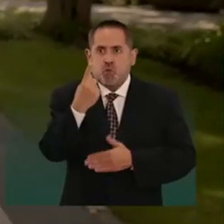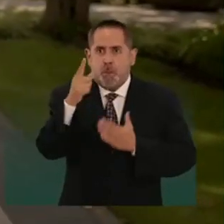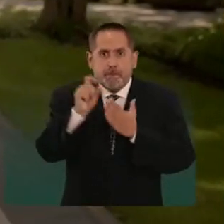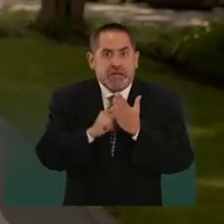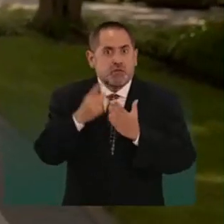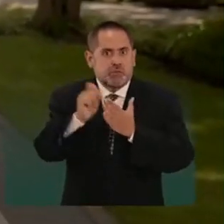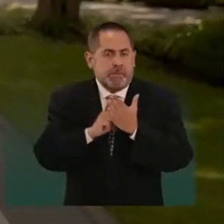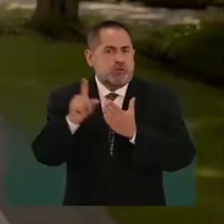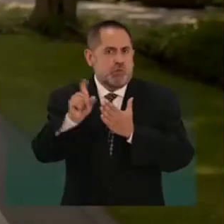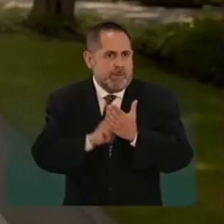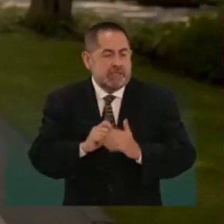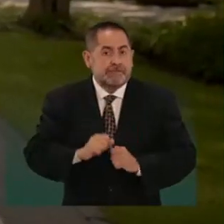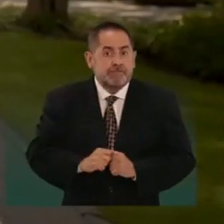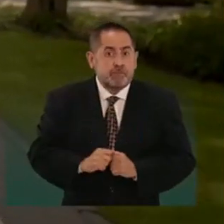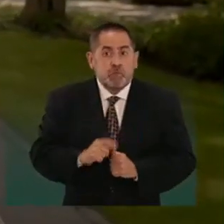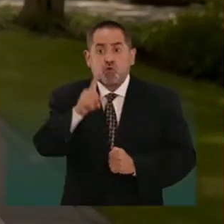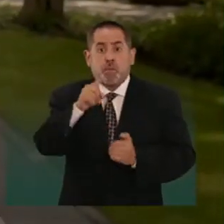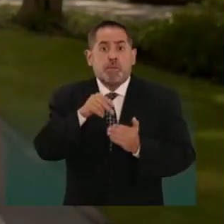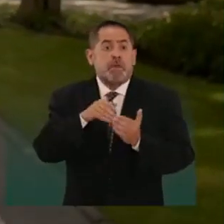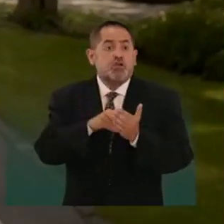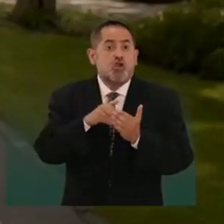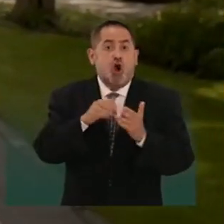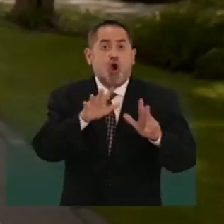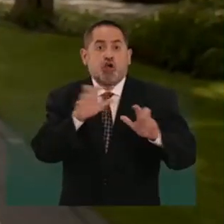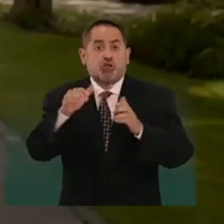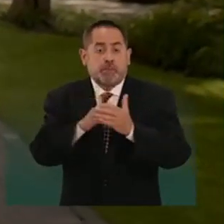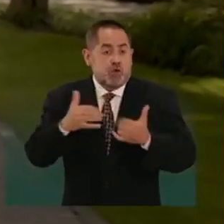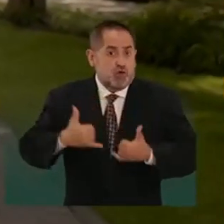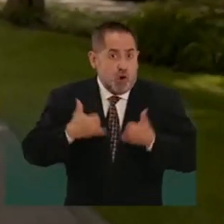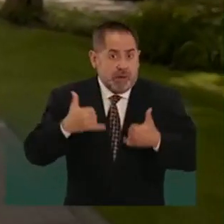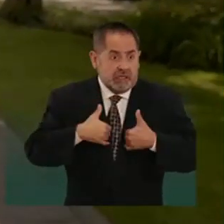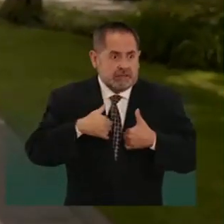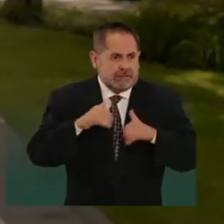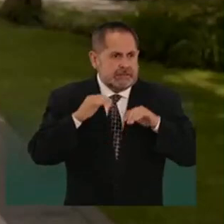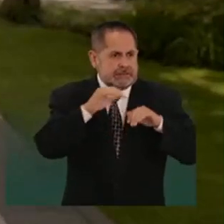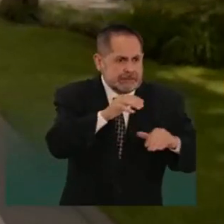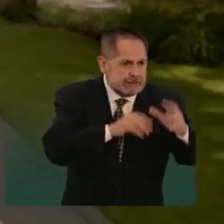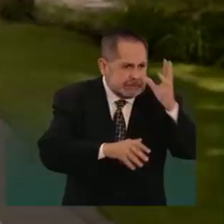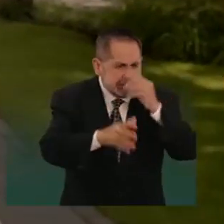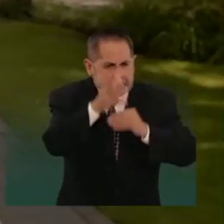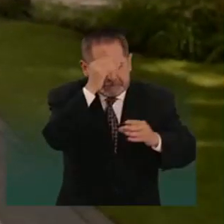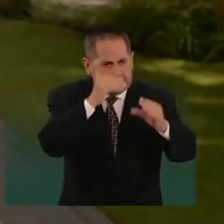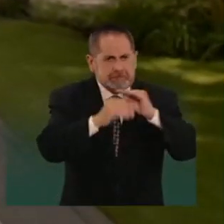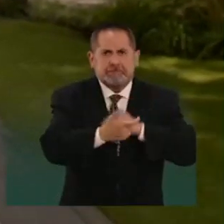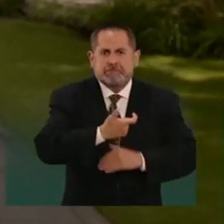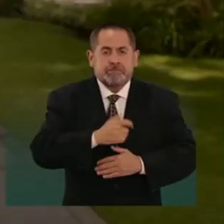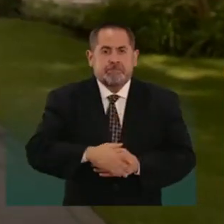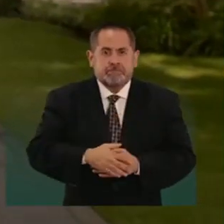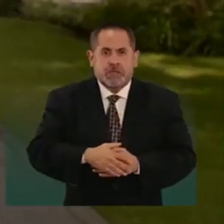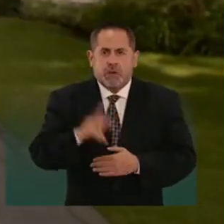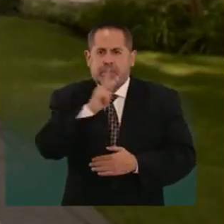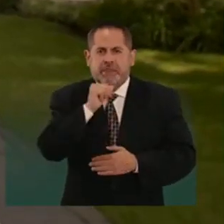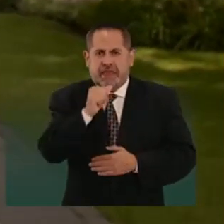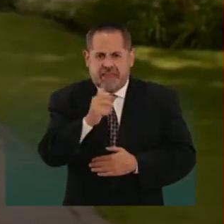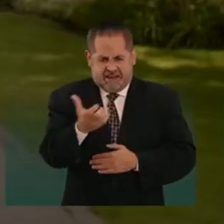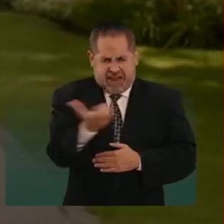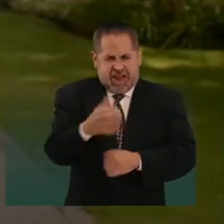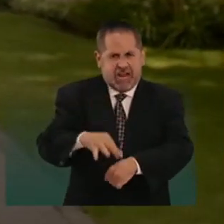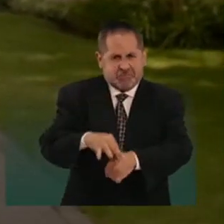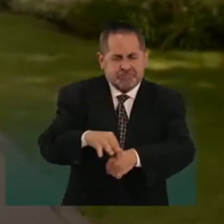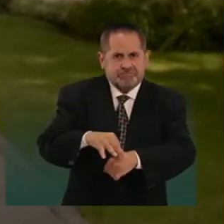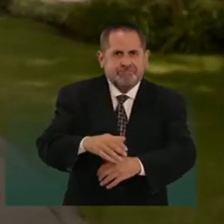400 pesos mensuales. 1 millón 800 mil jóvenes están trabajando como aprendices. Hechos,